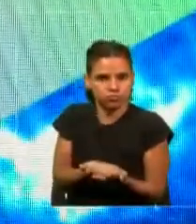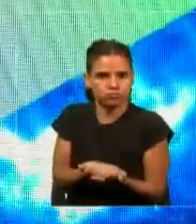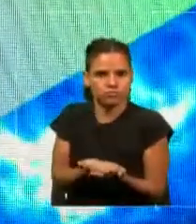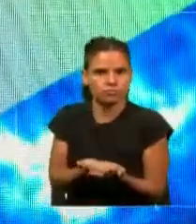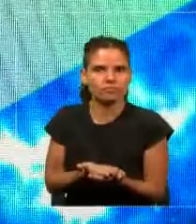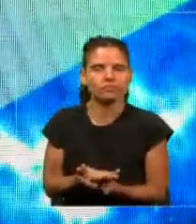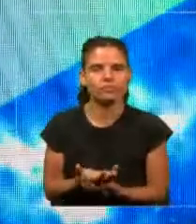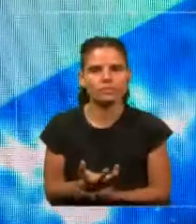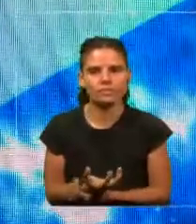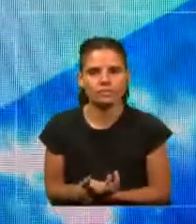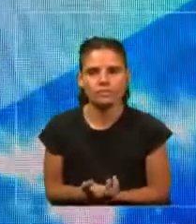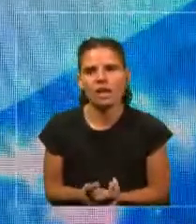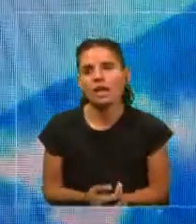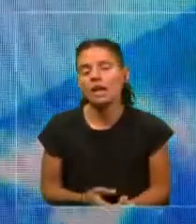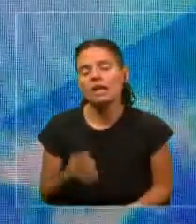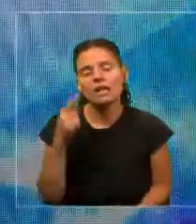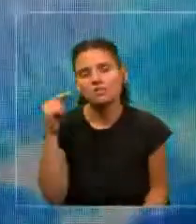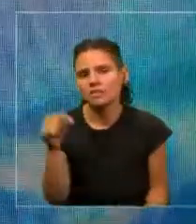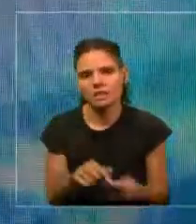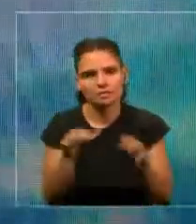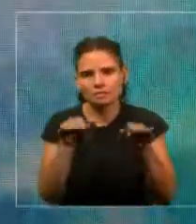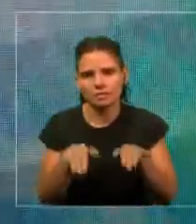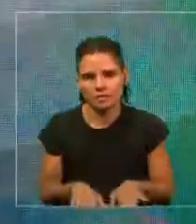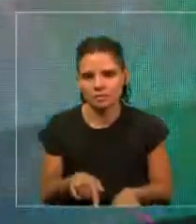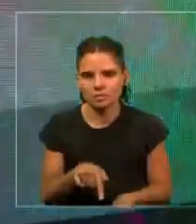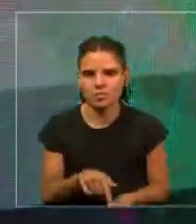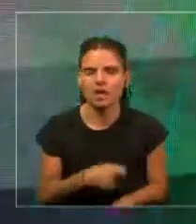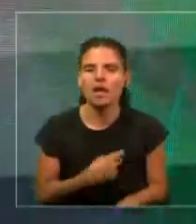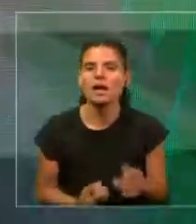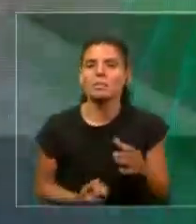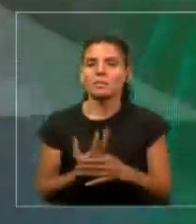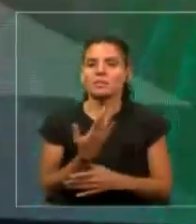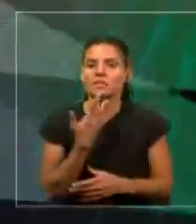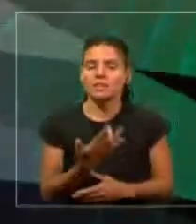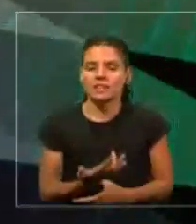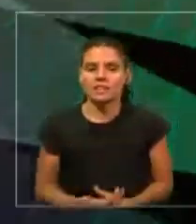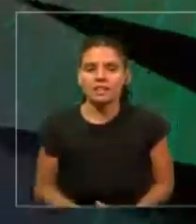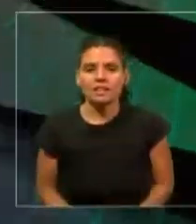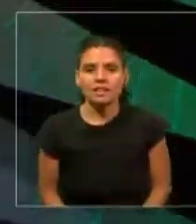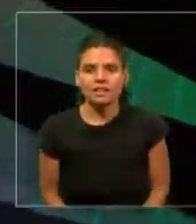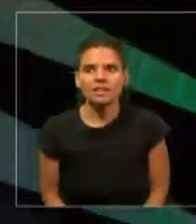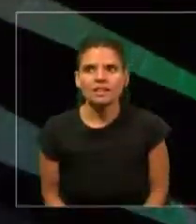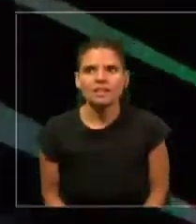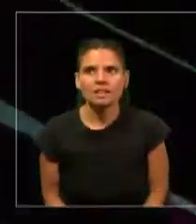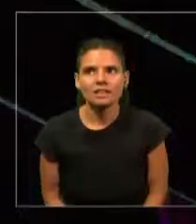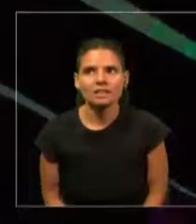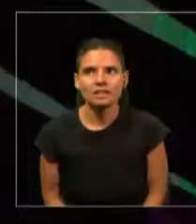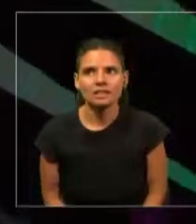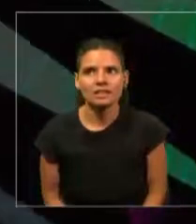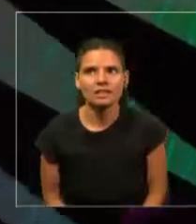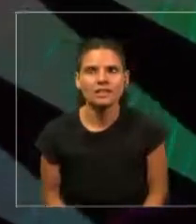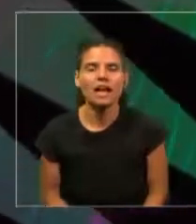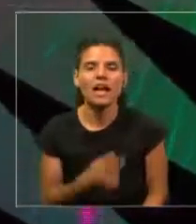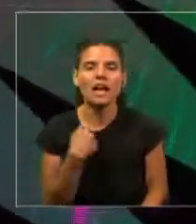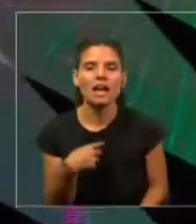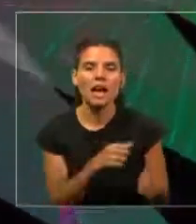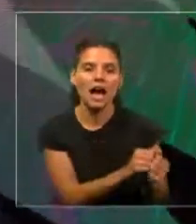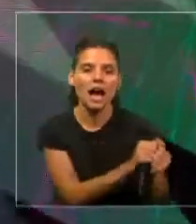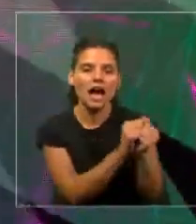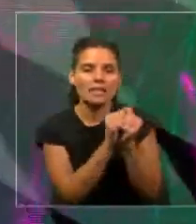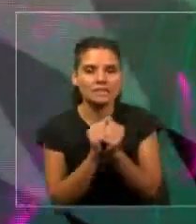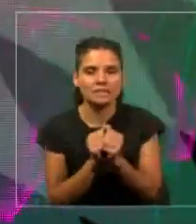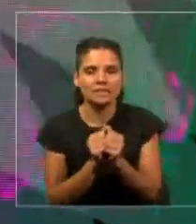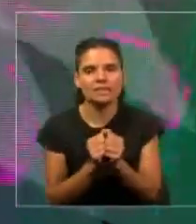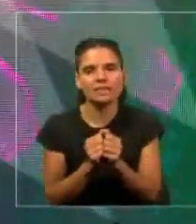tendía hacia la misma misión, apareció, era los asistentes numéricos